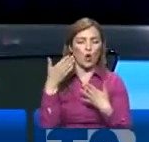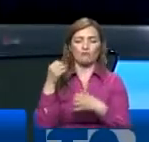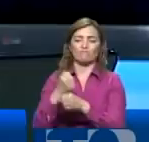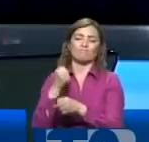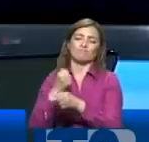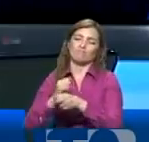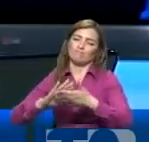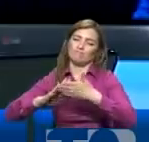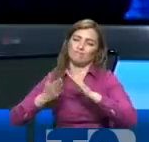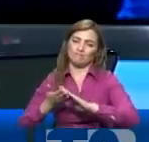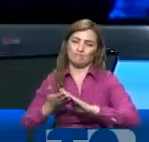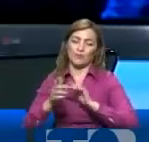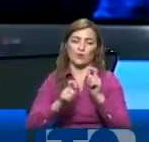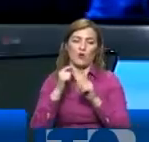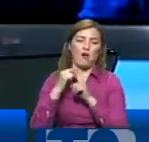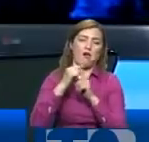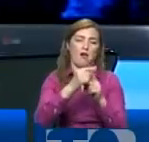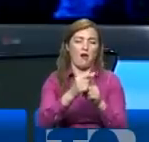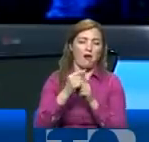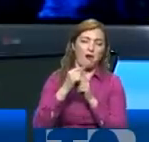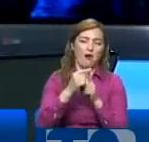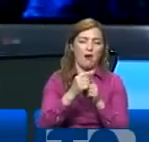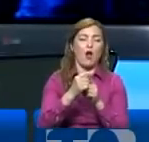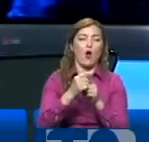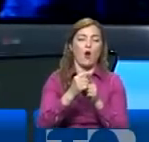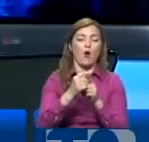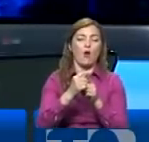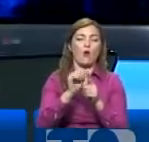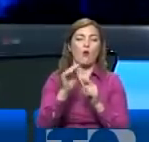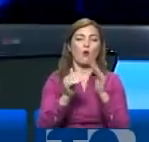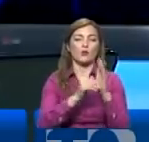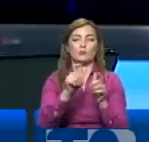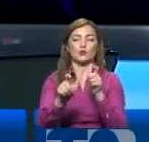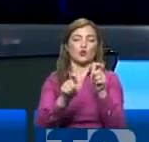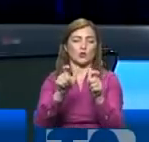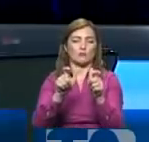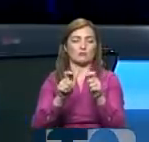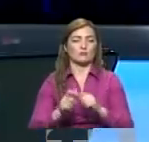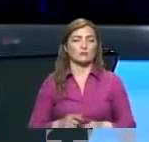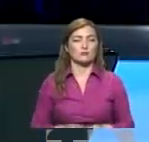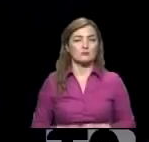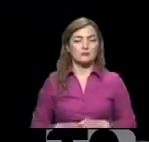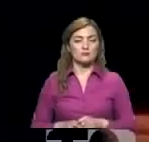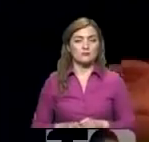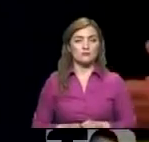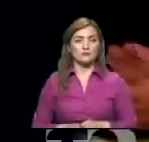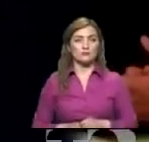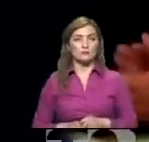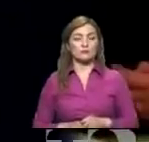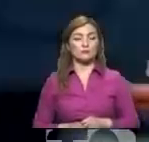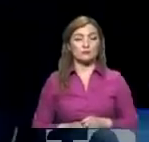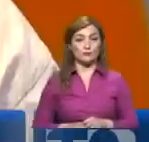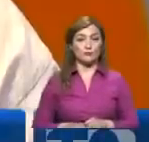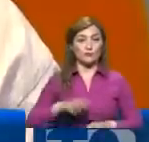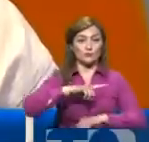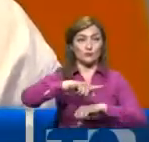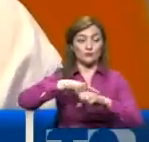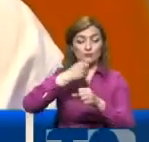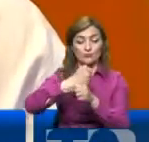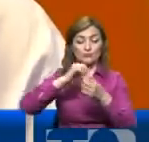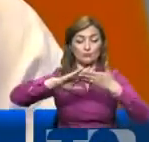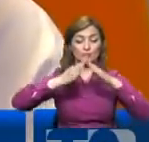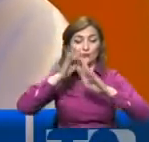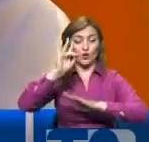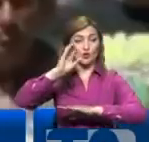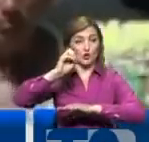persona profiera expresiones en descrédito o deshonra en contra de otra. Hasta 80 horas de trabajo